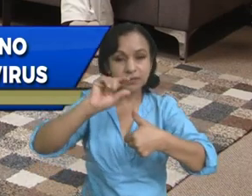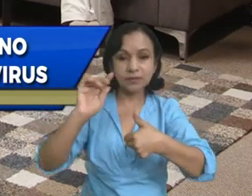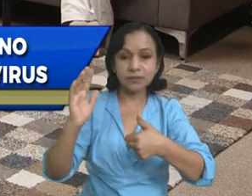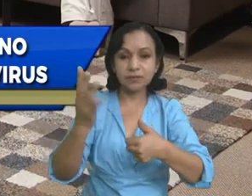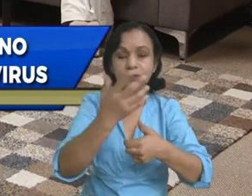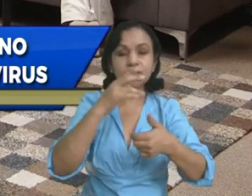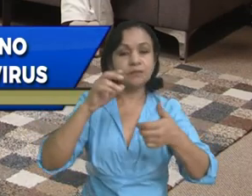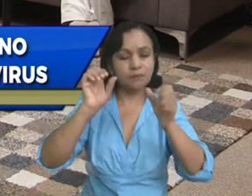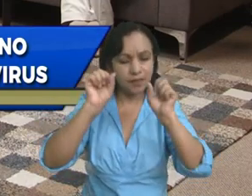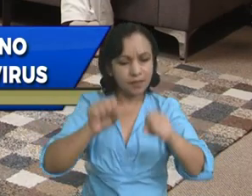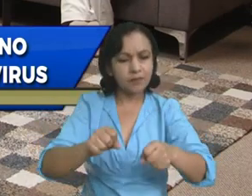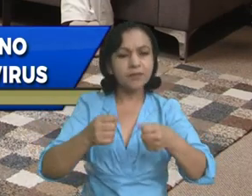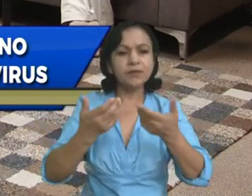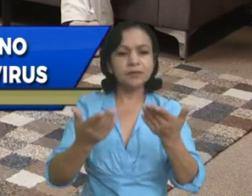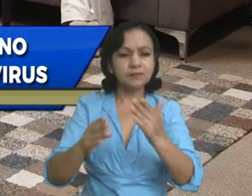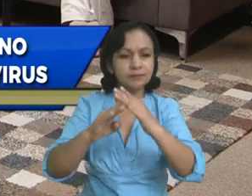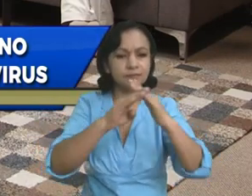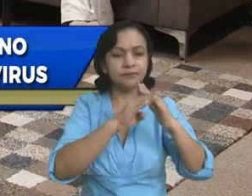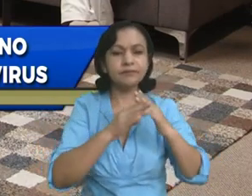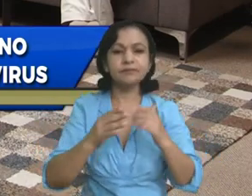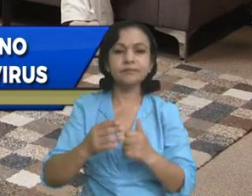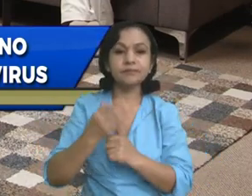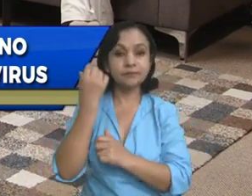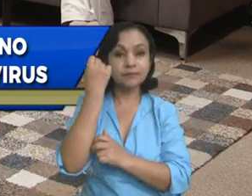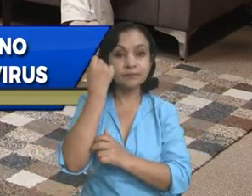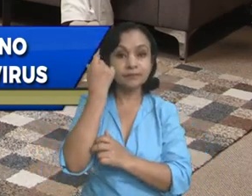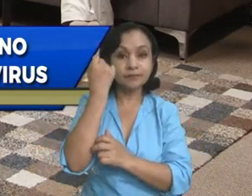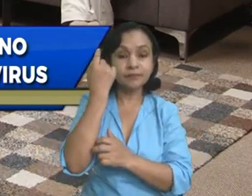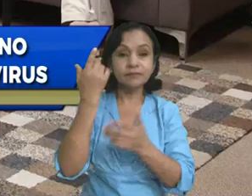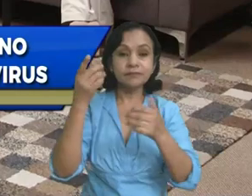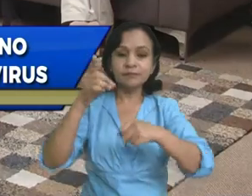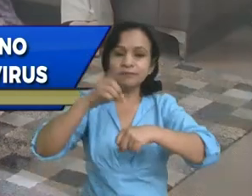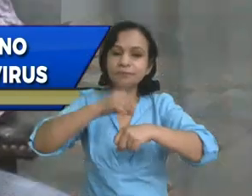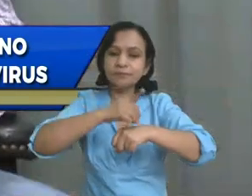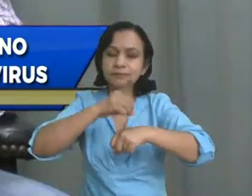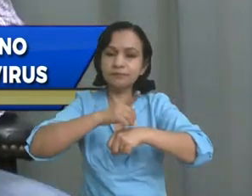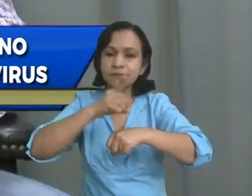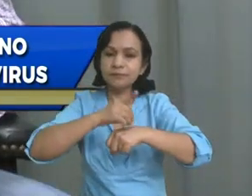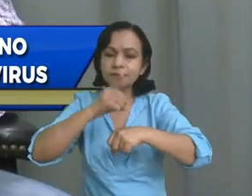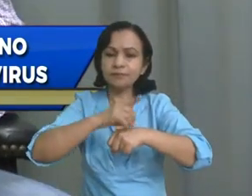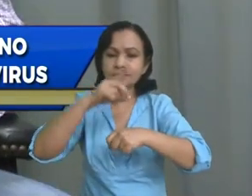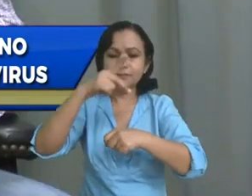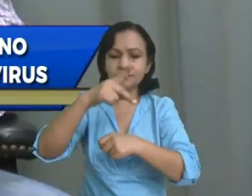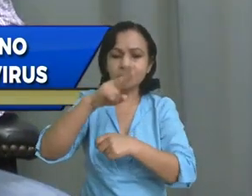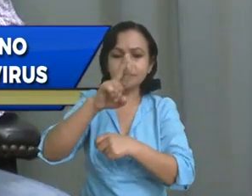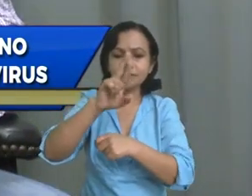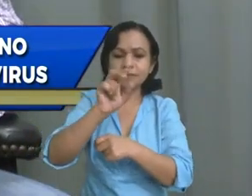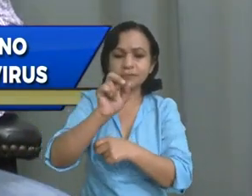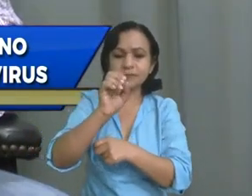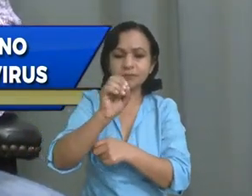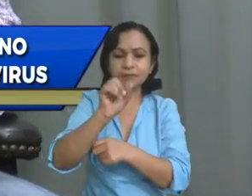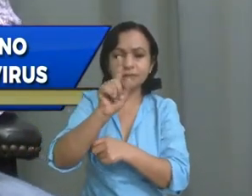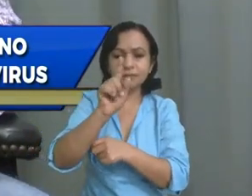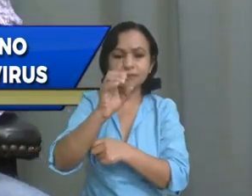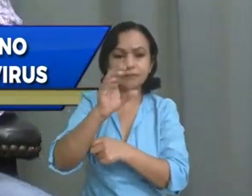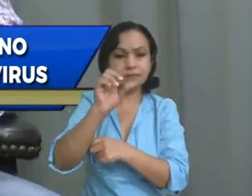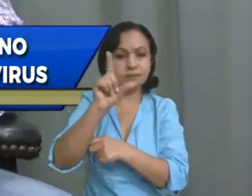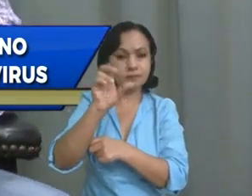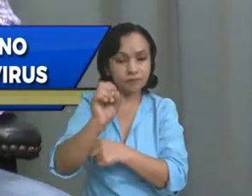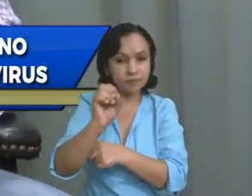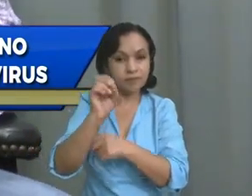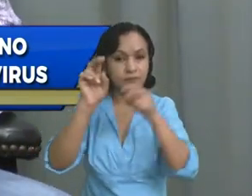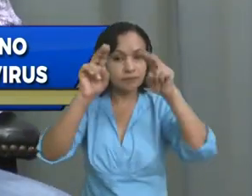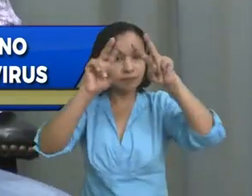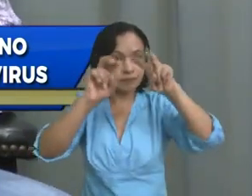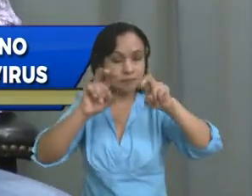una respuesta rápida. Claro que sí, y entender un poquito, doctor, los protocolos de atención y esa evaluación y acompañamiento